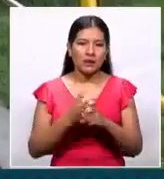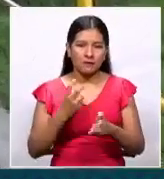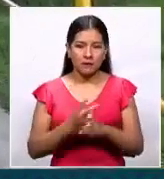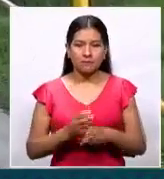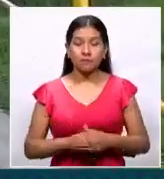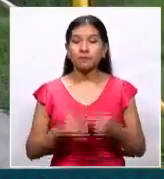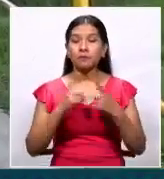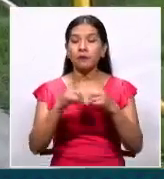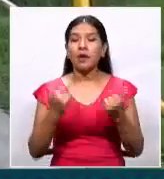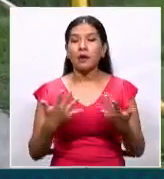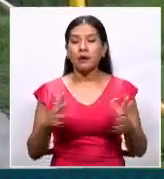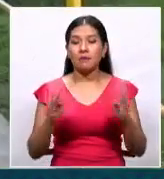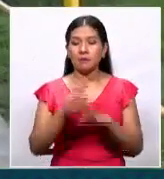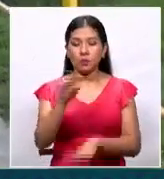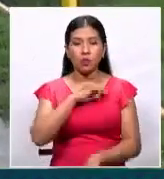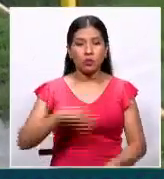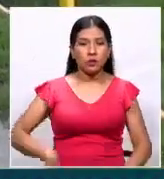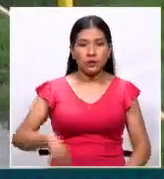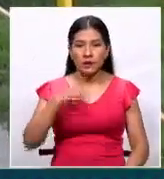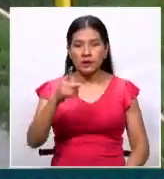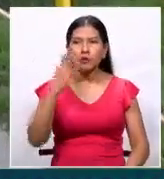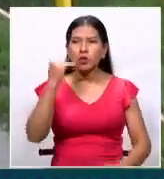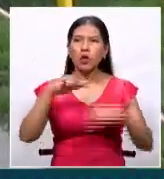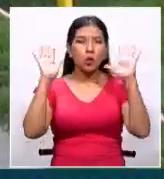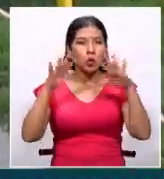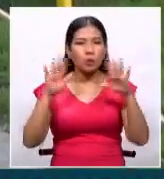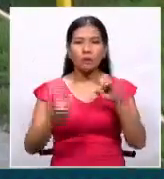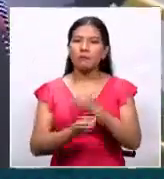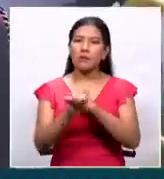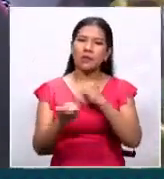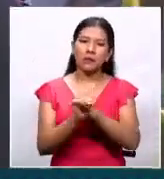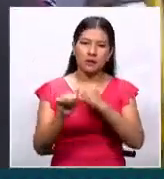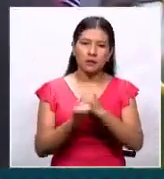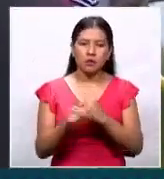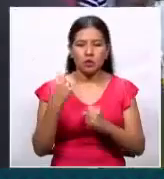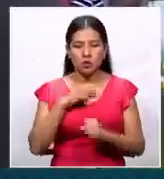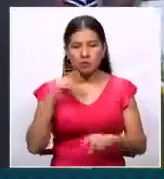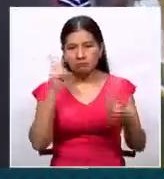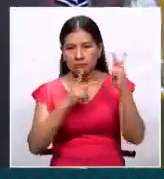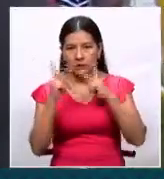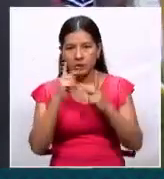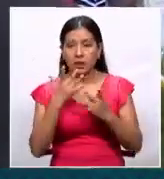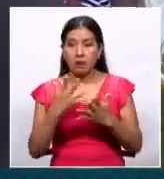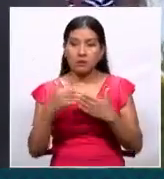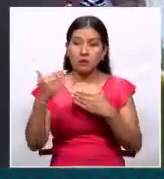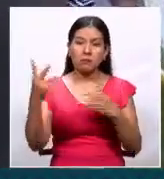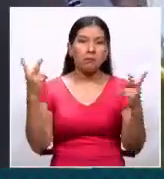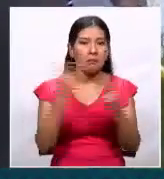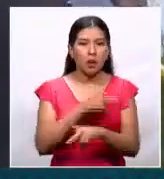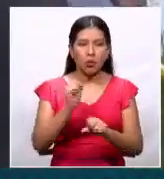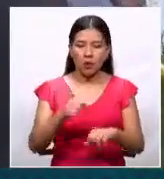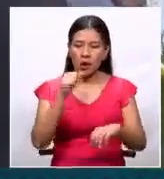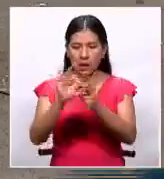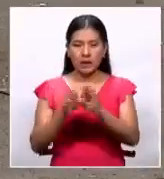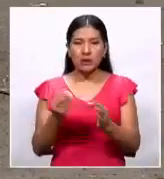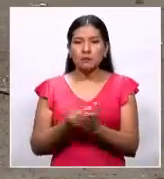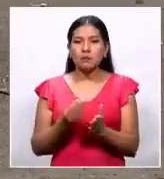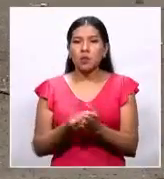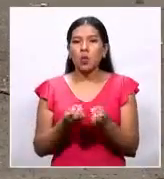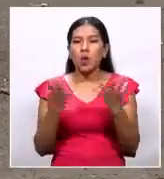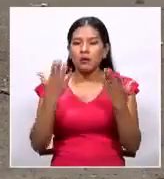el informe del municipio, apunta a las lluvias como un factor de riesgo dado que esta puede haber provocado daños en la bóveda del avión y